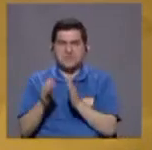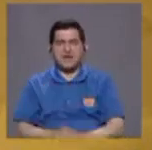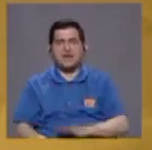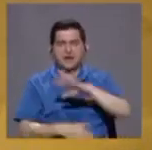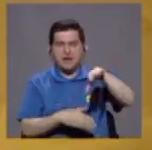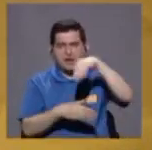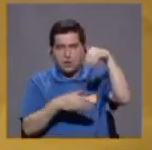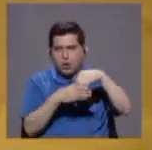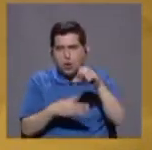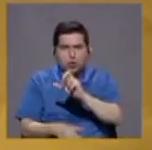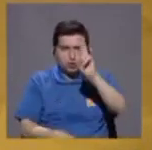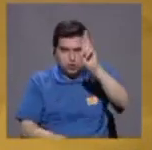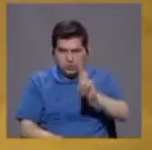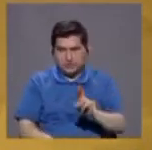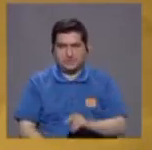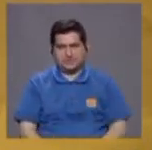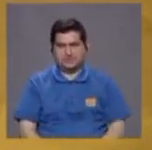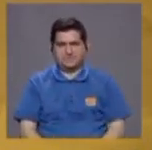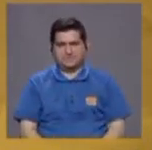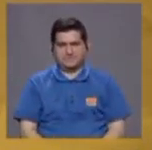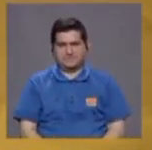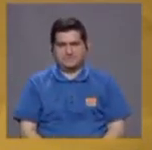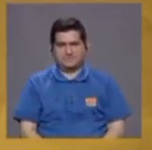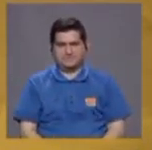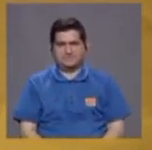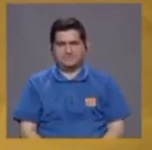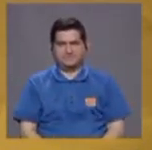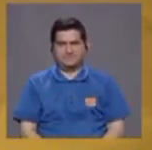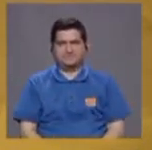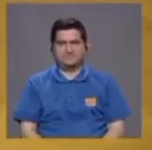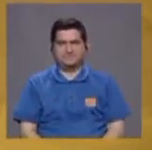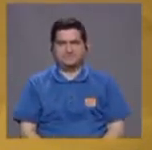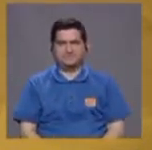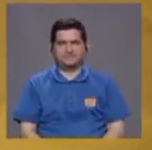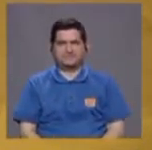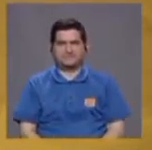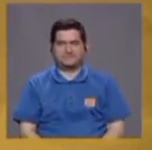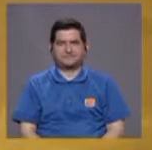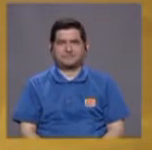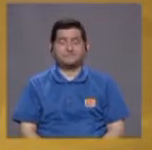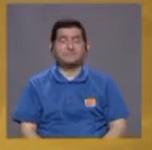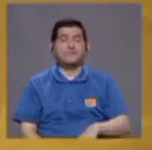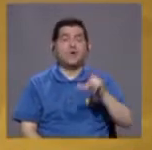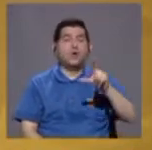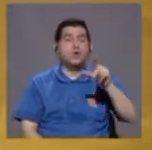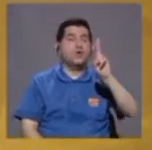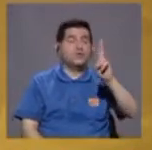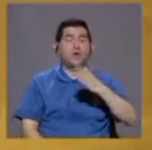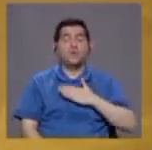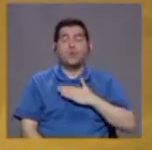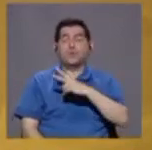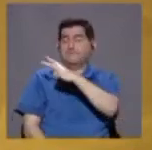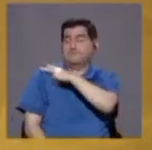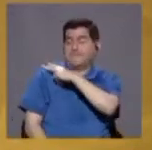contexto costarricense, en el que Luis Raúl fue mi jefe y fue